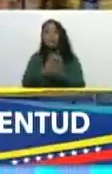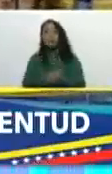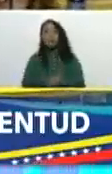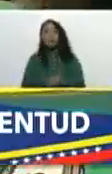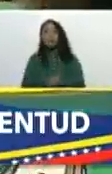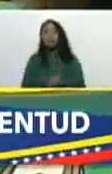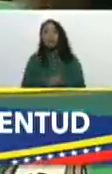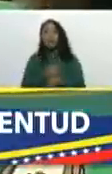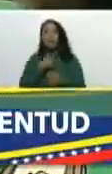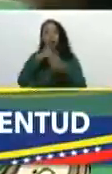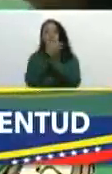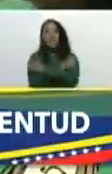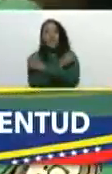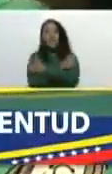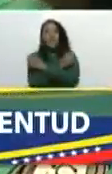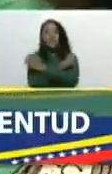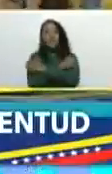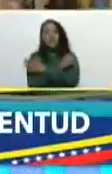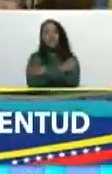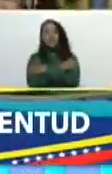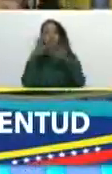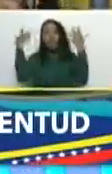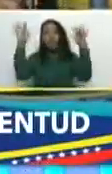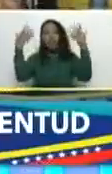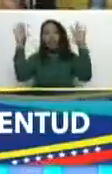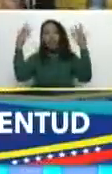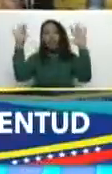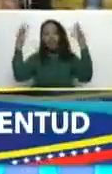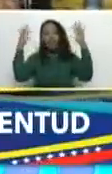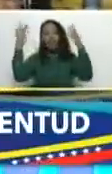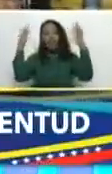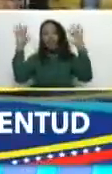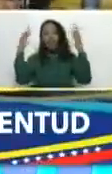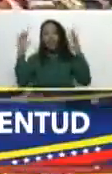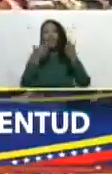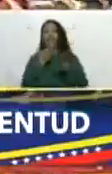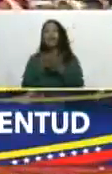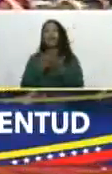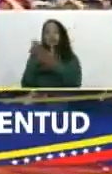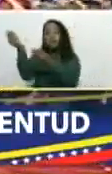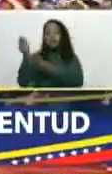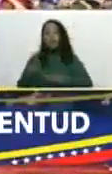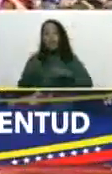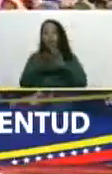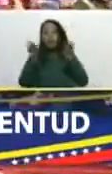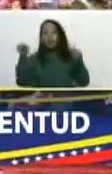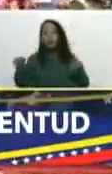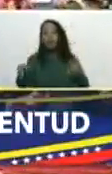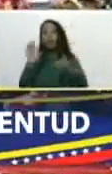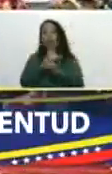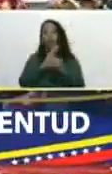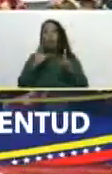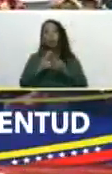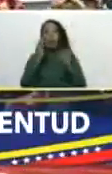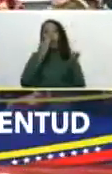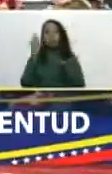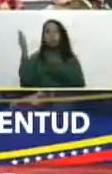Bueno, te felicito, Urieli. Vamos a darle un aplauso, Urieli, por las propuestas que trajo de la Mesa de Cultura,